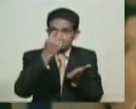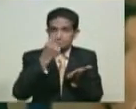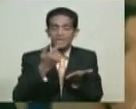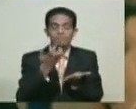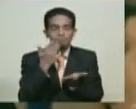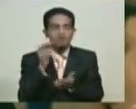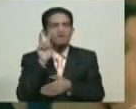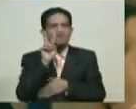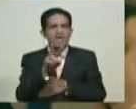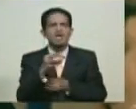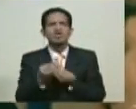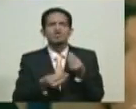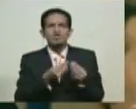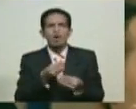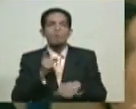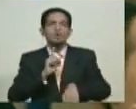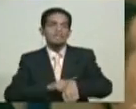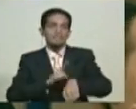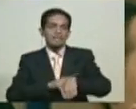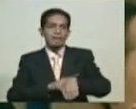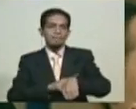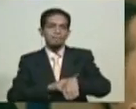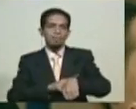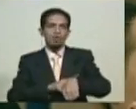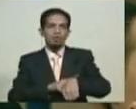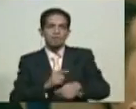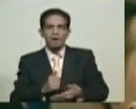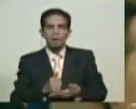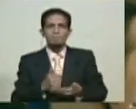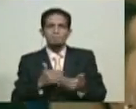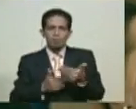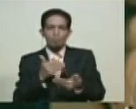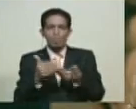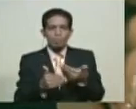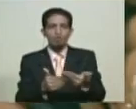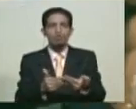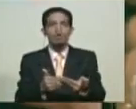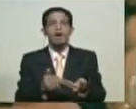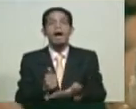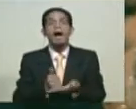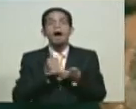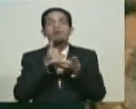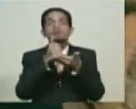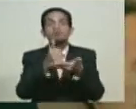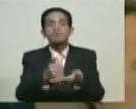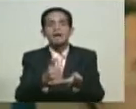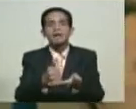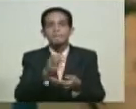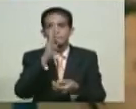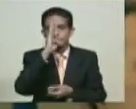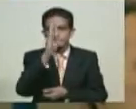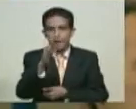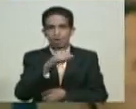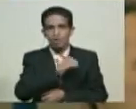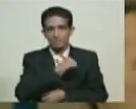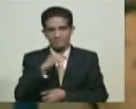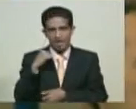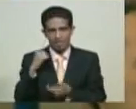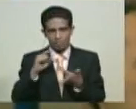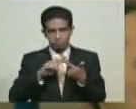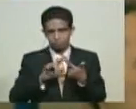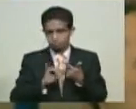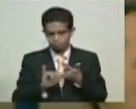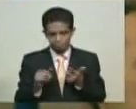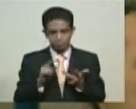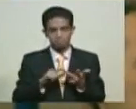el cortísimo plazo fortalecer a la banca privada. En el tema de la cartera productiva, del